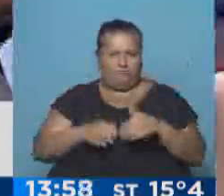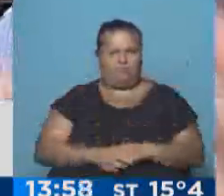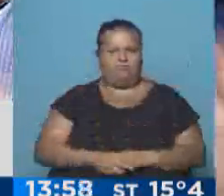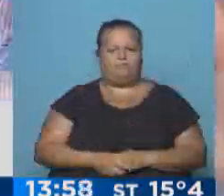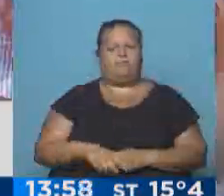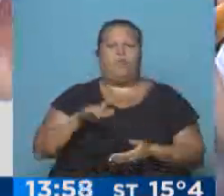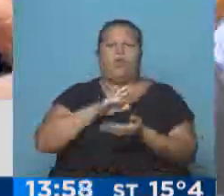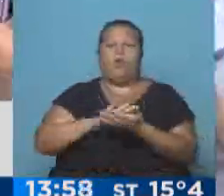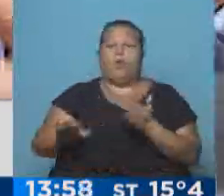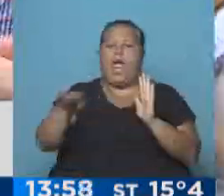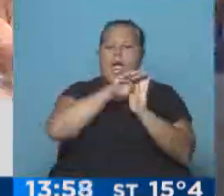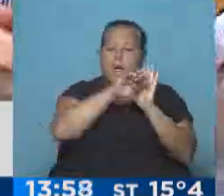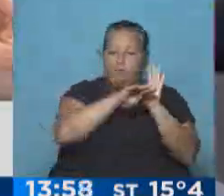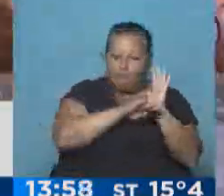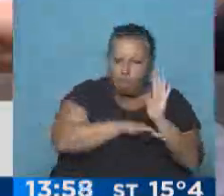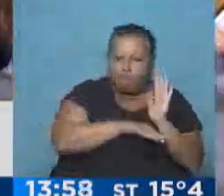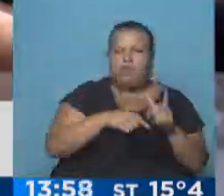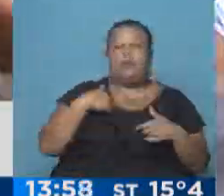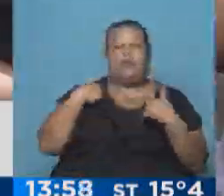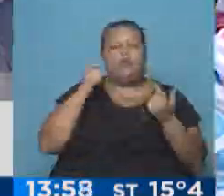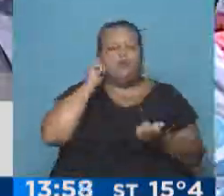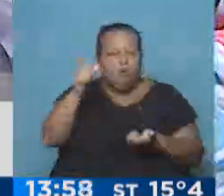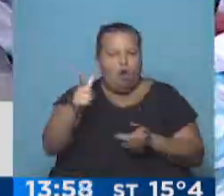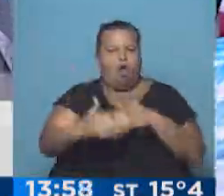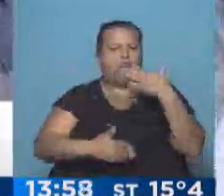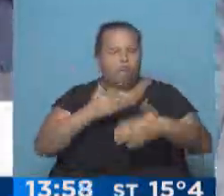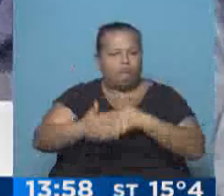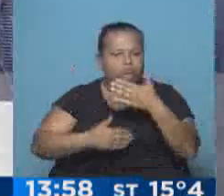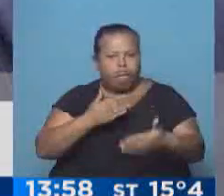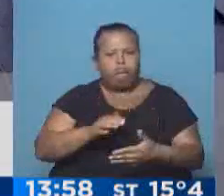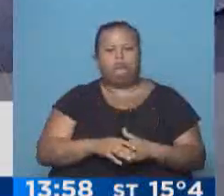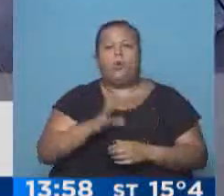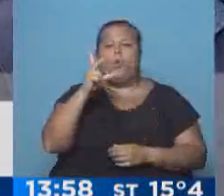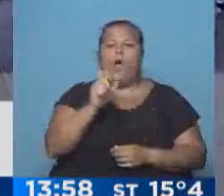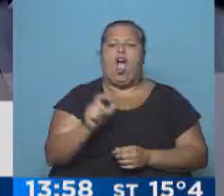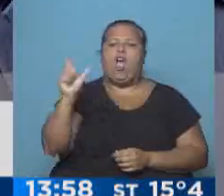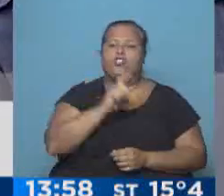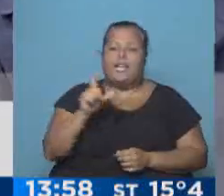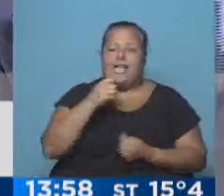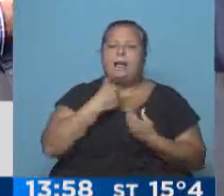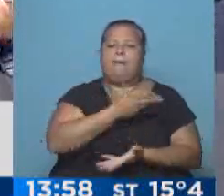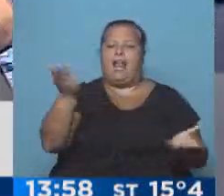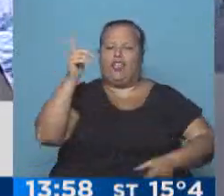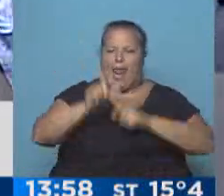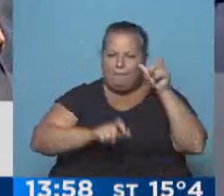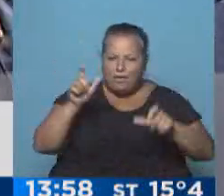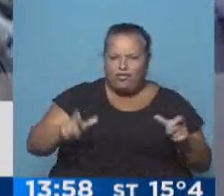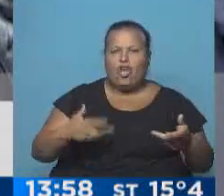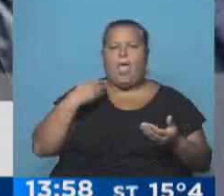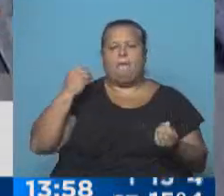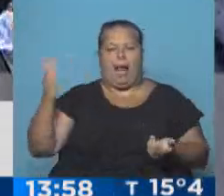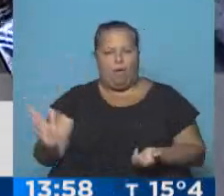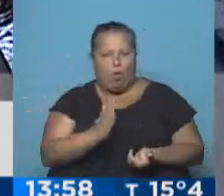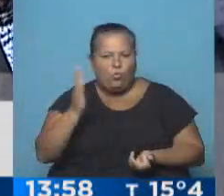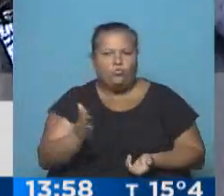Con la nueva carta orgánica hemos podido construir un banco central al servicio de la gente, al servicio de la